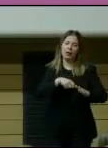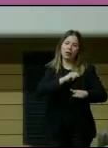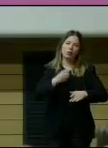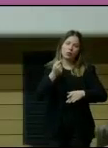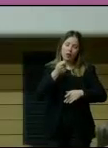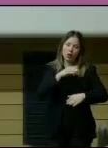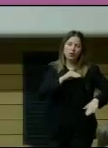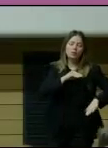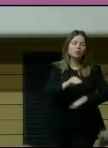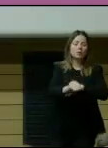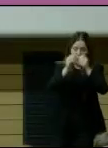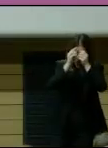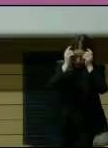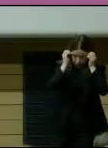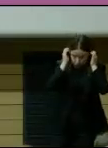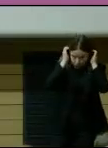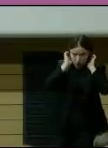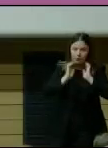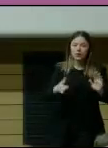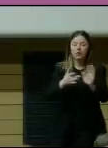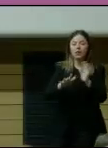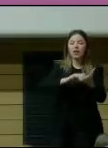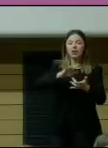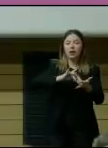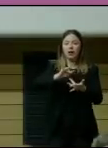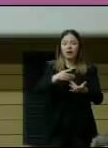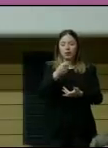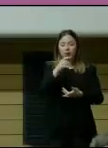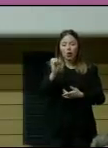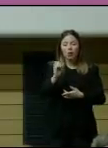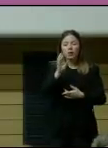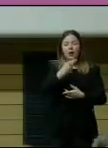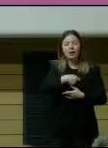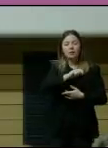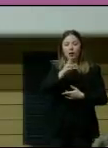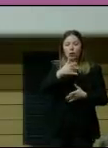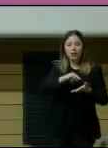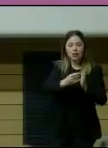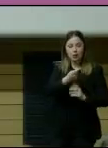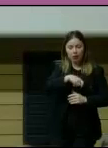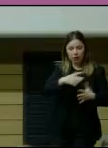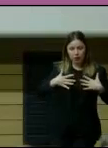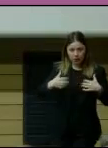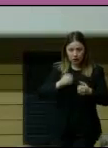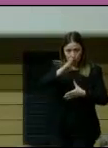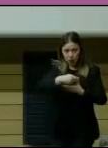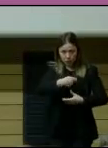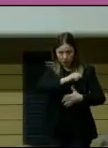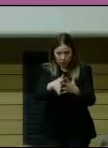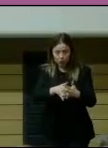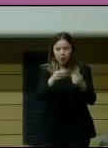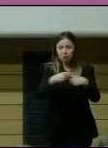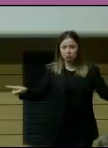allí hago el paralelismo de que es materialmente imposible de que haya una crisis de fármacos opioides en España porque los sistemas nacionales de salud entre España y Estados